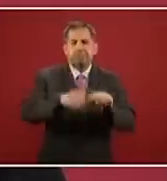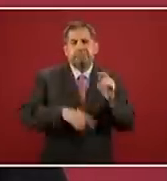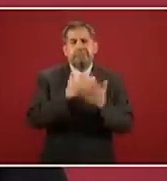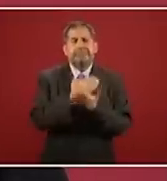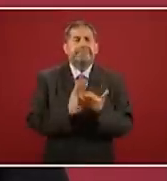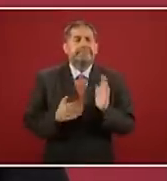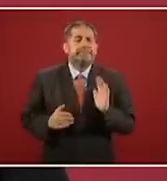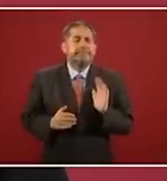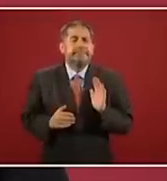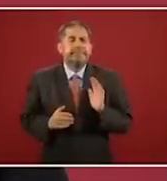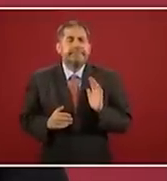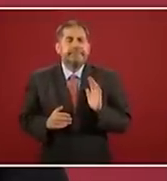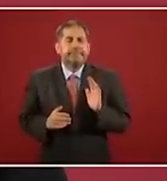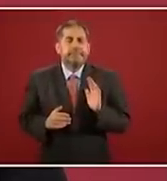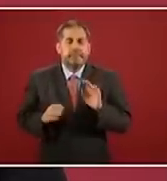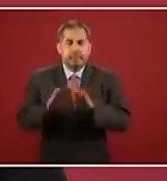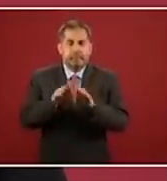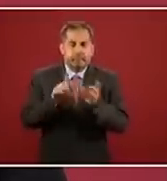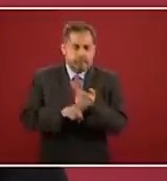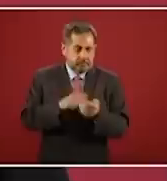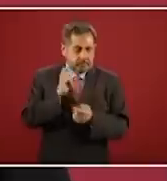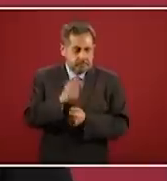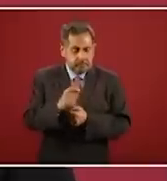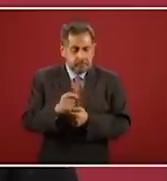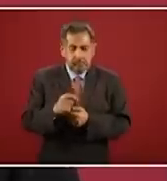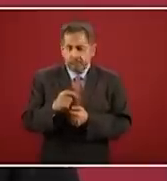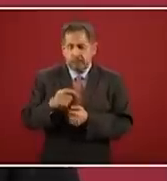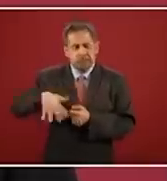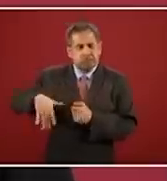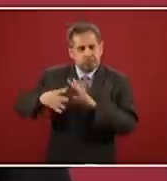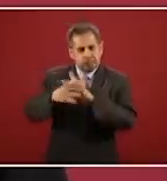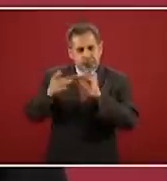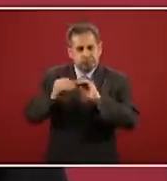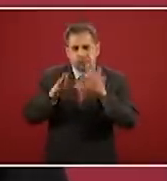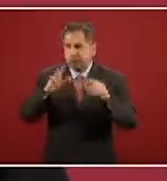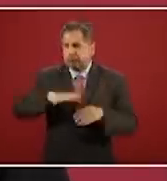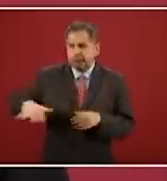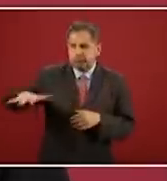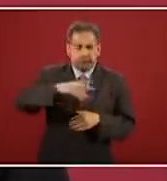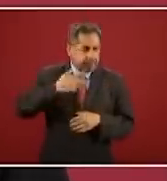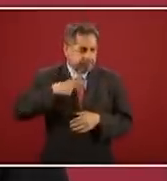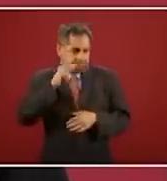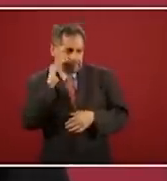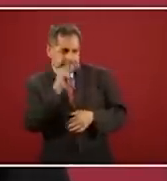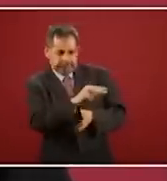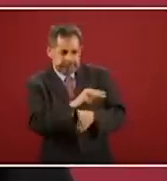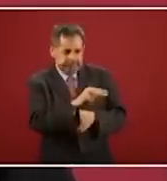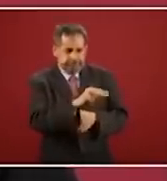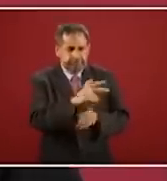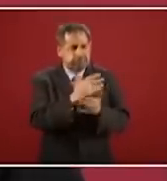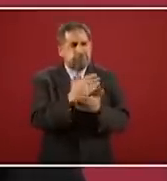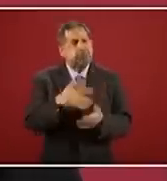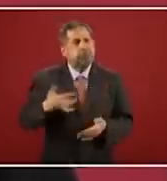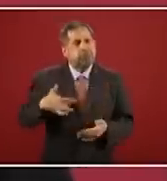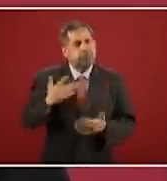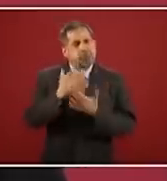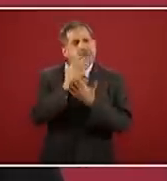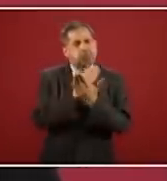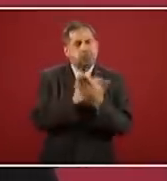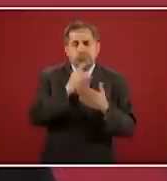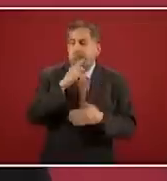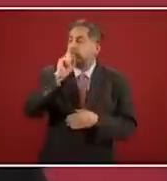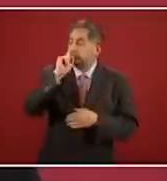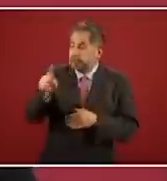No solamente por el barómetro global al que ya me referí, sino también por otros indicadores, incluyendo los estudios